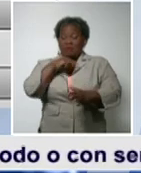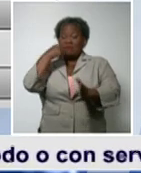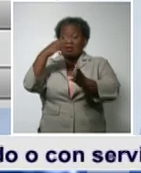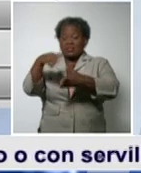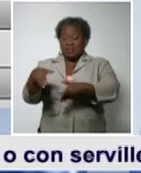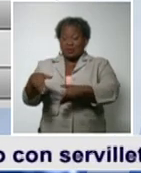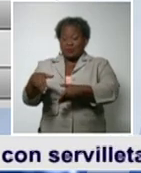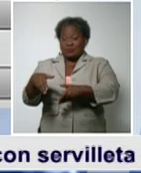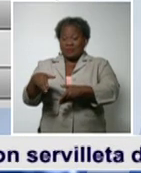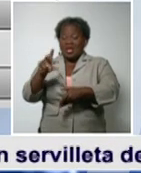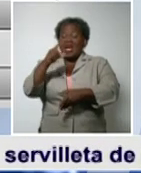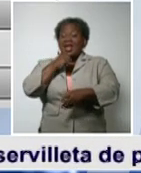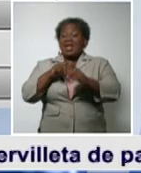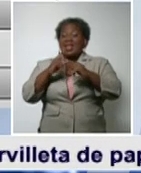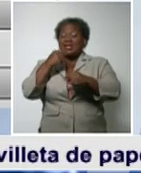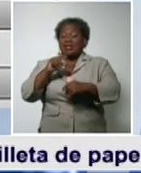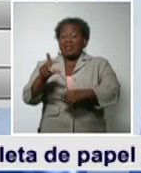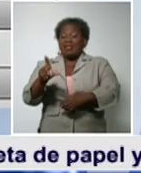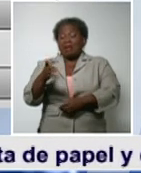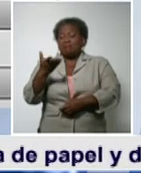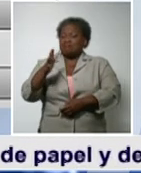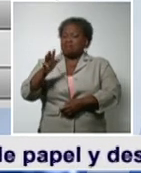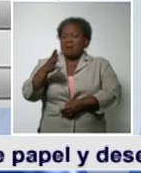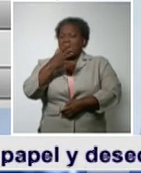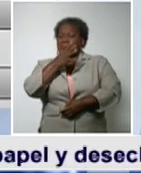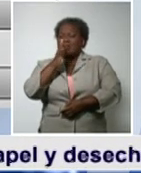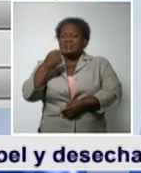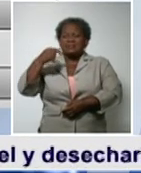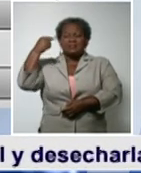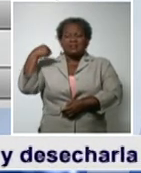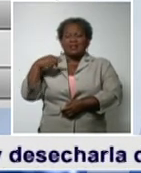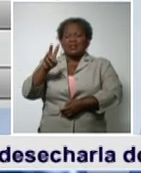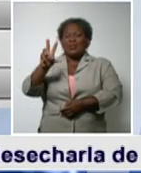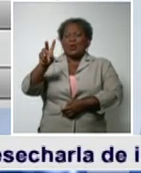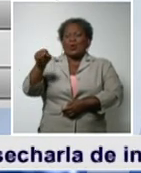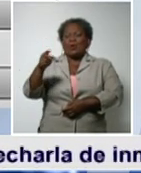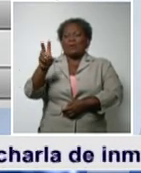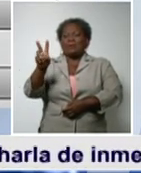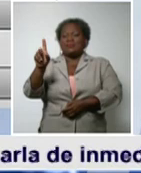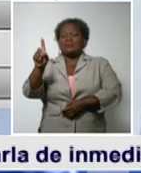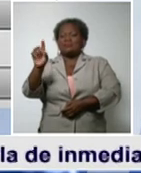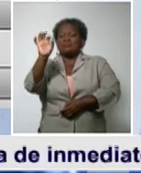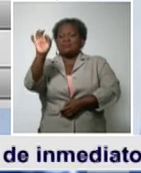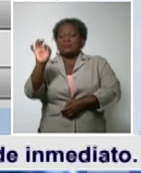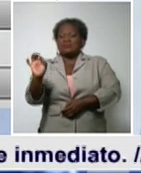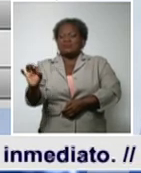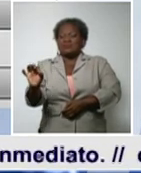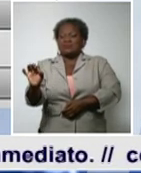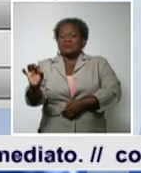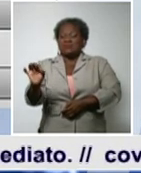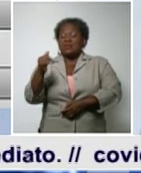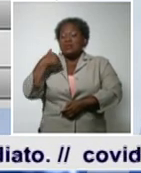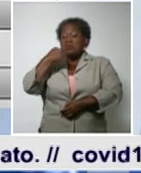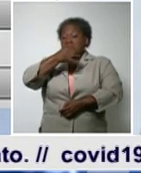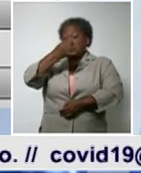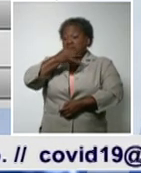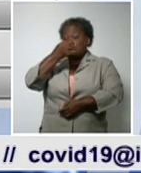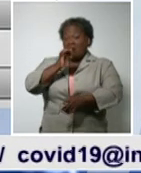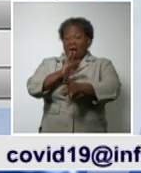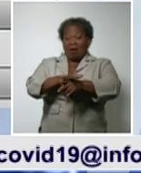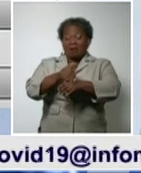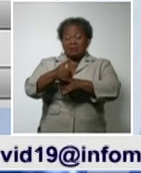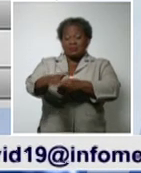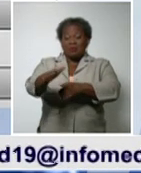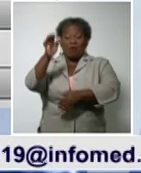letalidad similar a la del día de ayer, 2,21%. Por eso te decía al inicio, Sí.